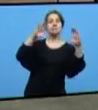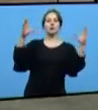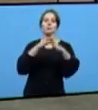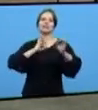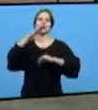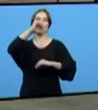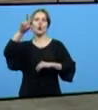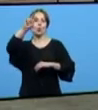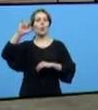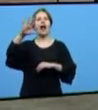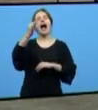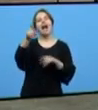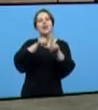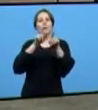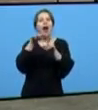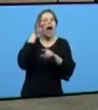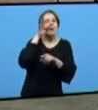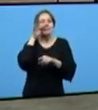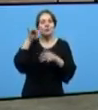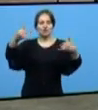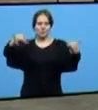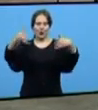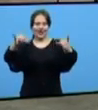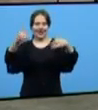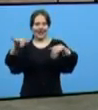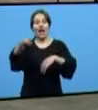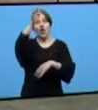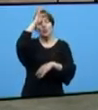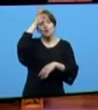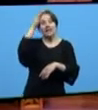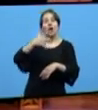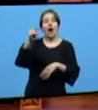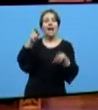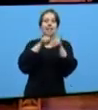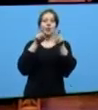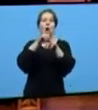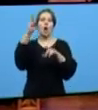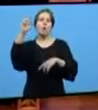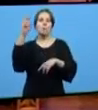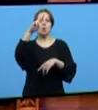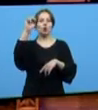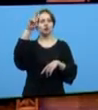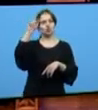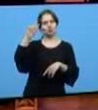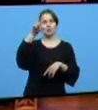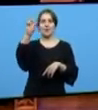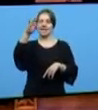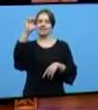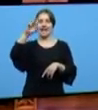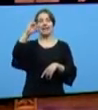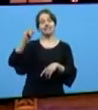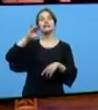obra Andainer dun Monicreque, e ás 8, Carfas Teatro nos deleitará ca posta en escena da obra Portus Veteris e Longa Vida Martiño, que será o